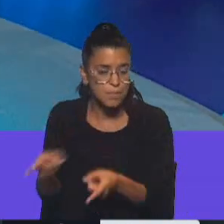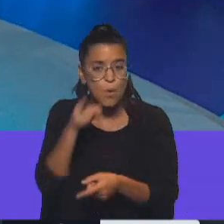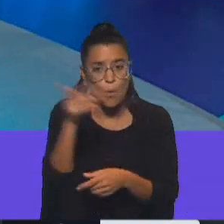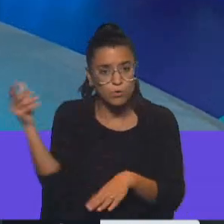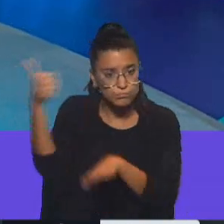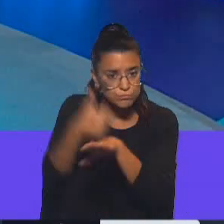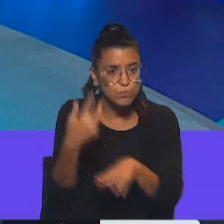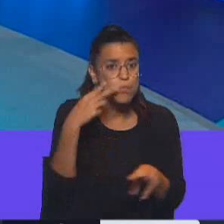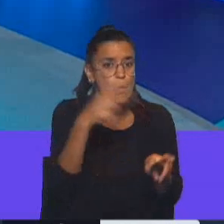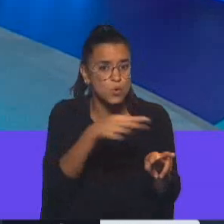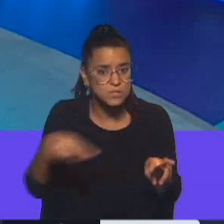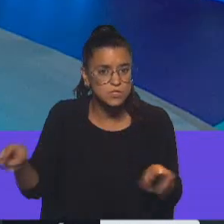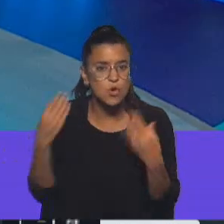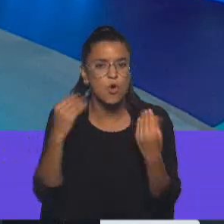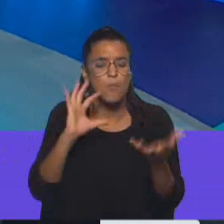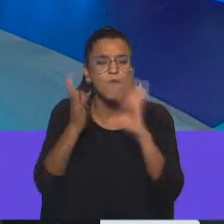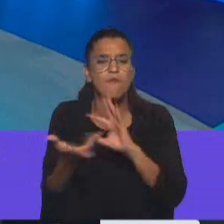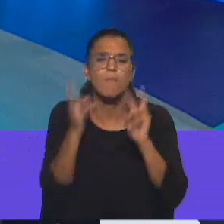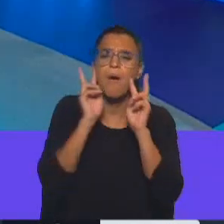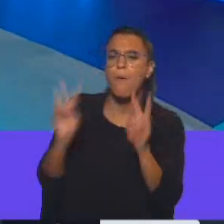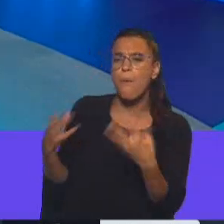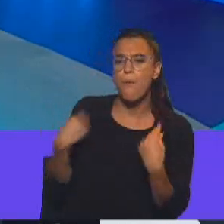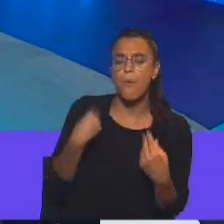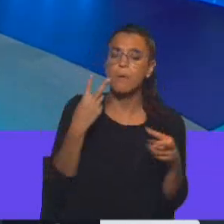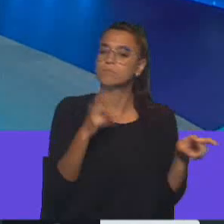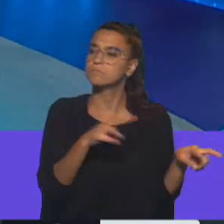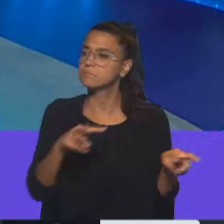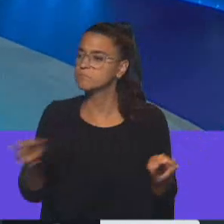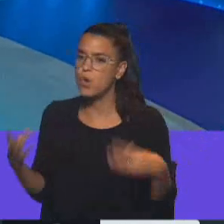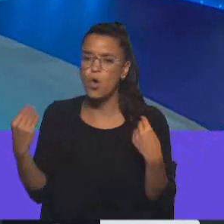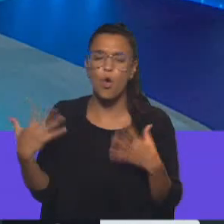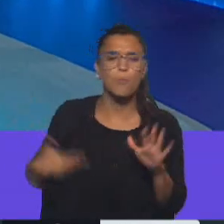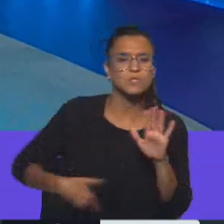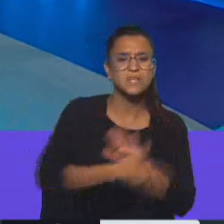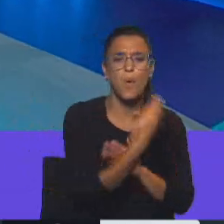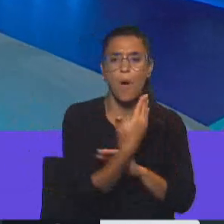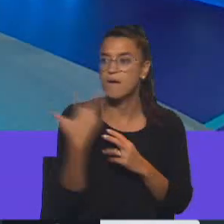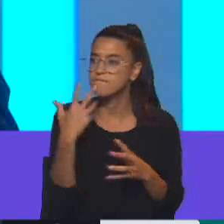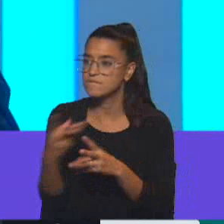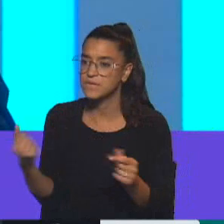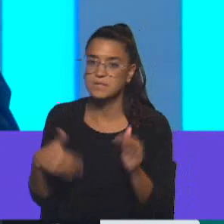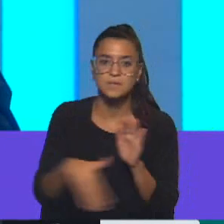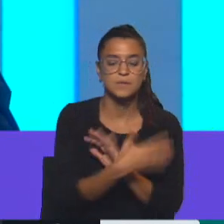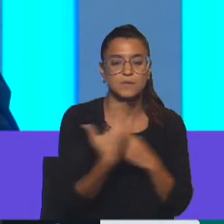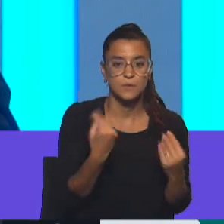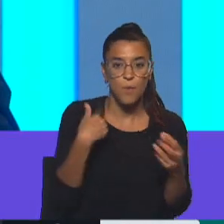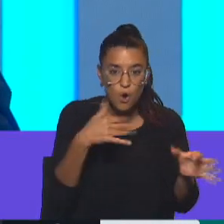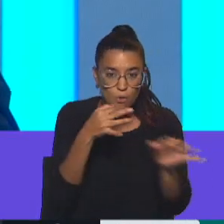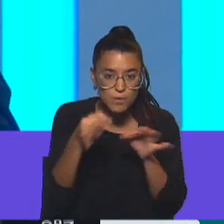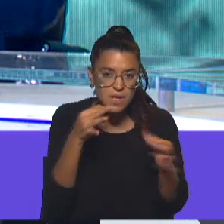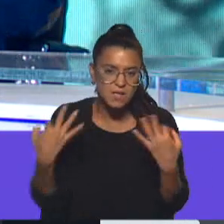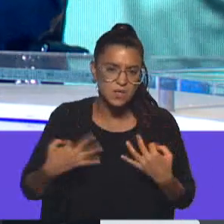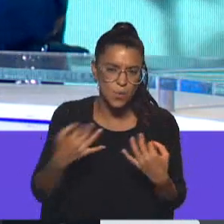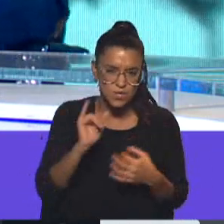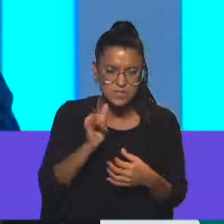estás allí en el museo. ¿De qué manera observás que recorren el museo y cómo se van después de recorrer el museo? Bueno, ¿Charlas con ellos a veces? Seguramente